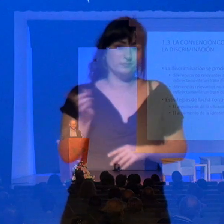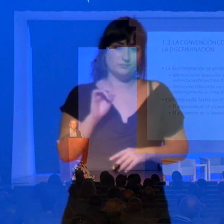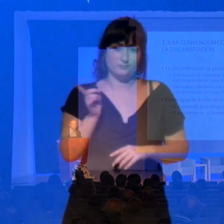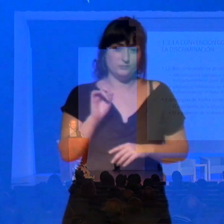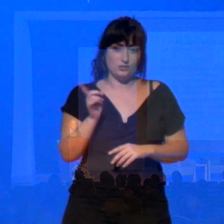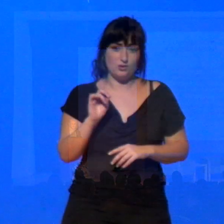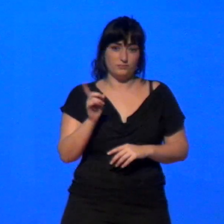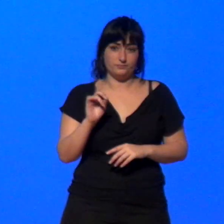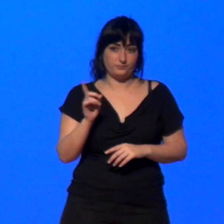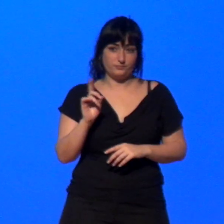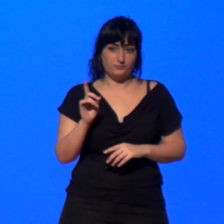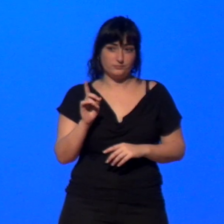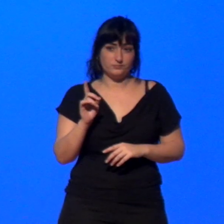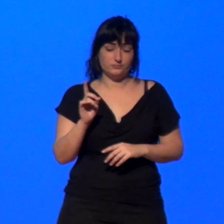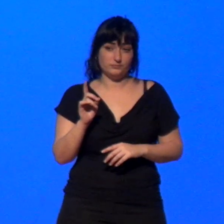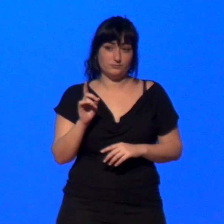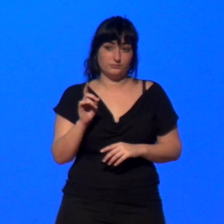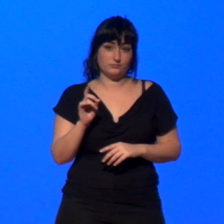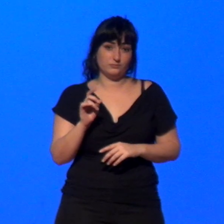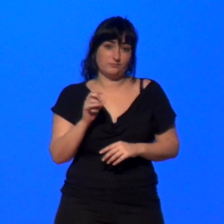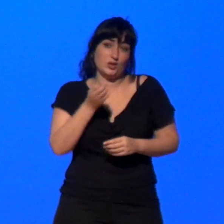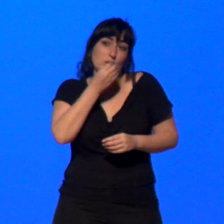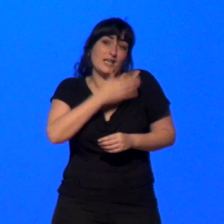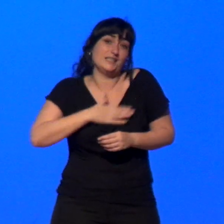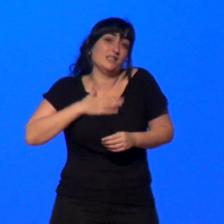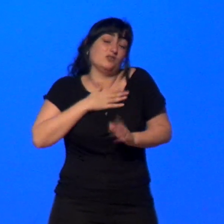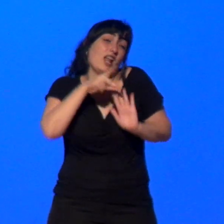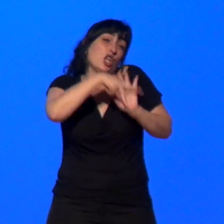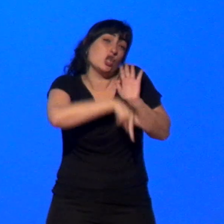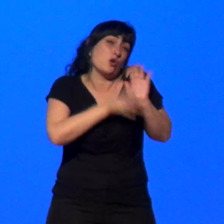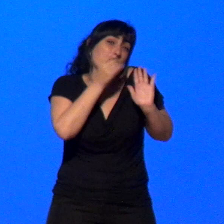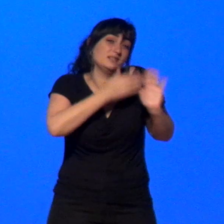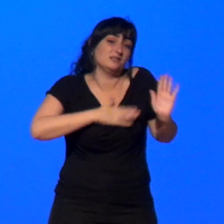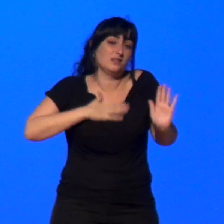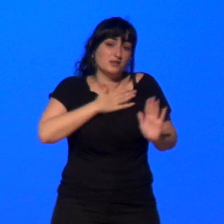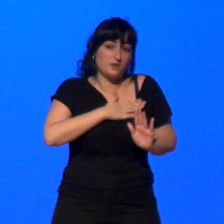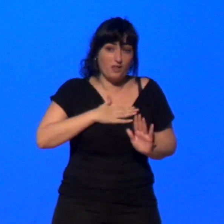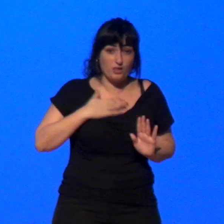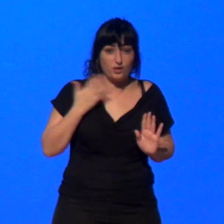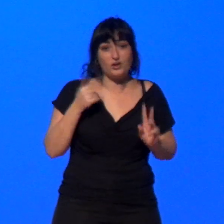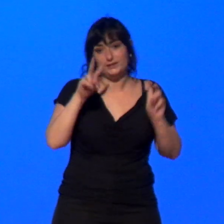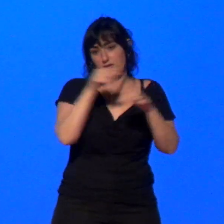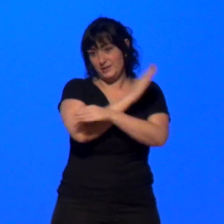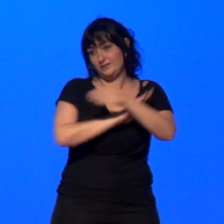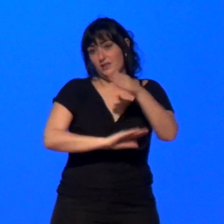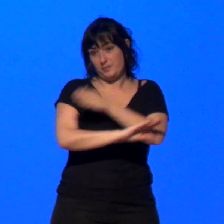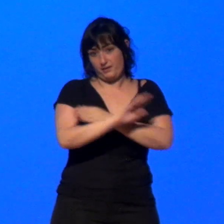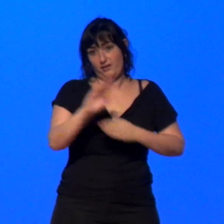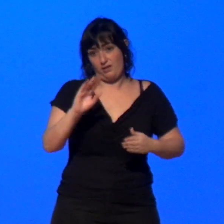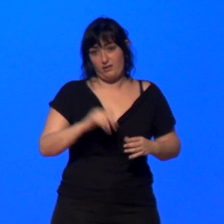de de la insatisfacción de las normas no en materia de discapacidad o de la